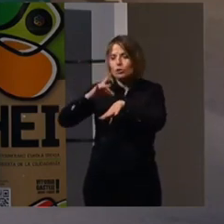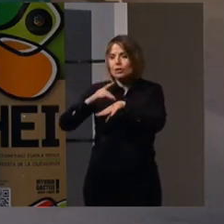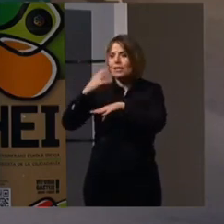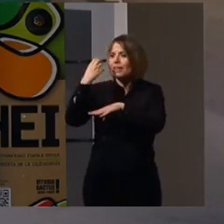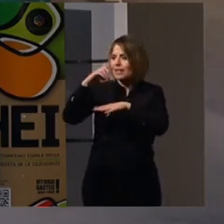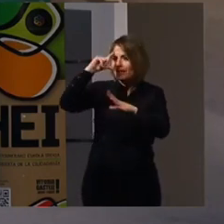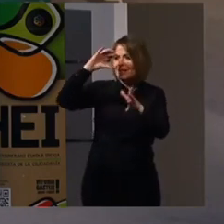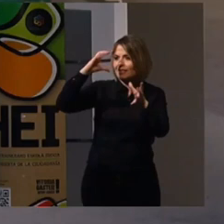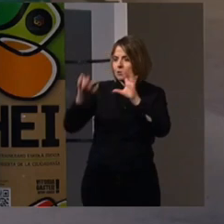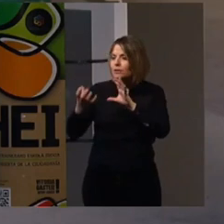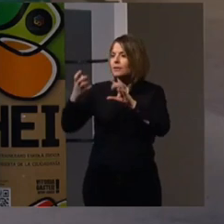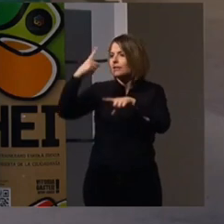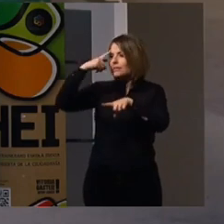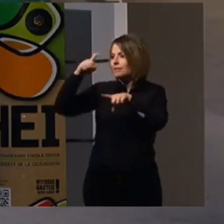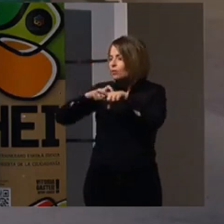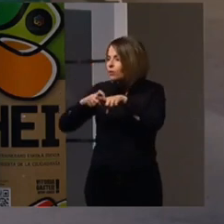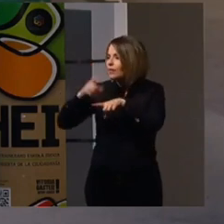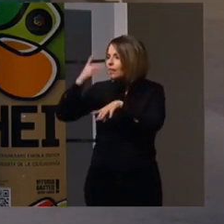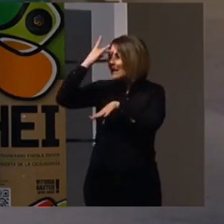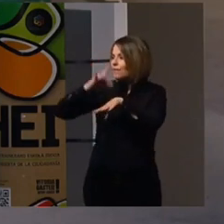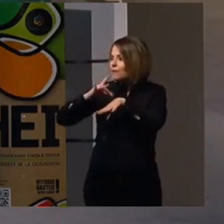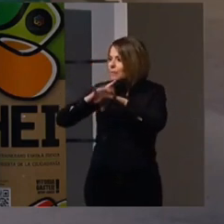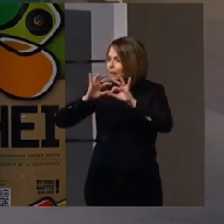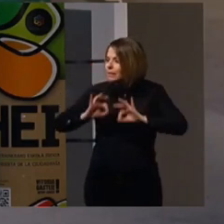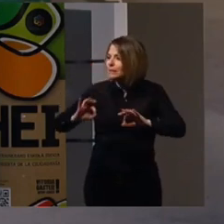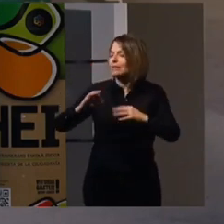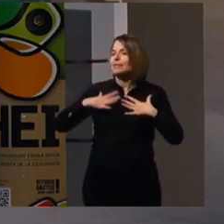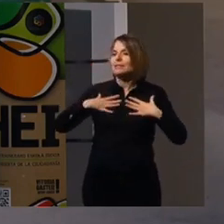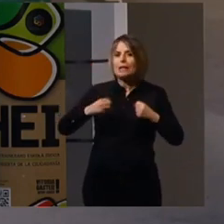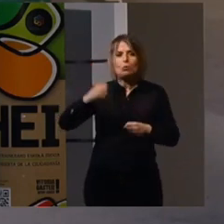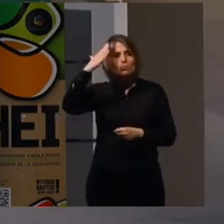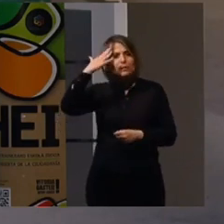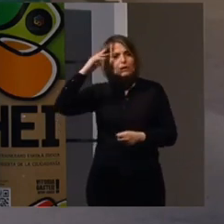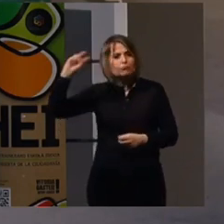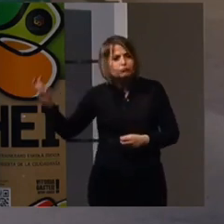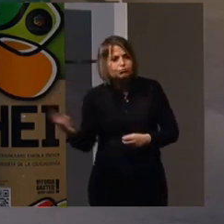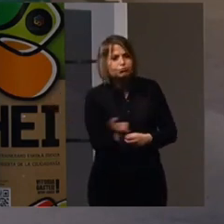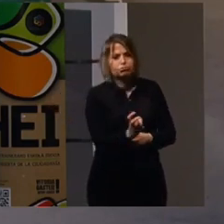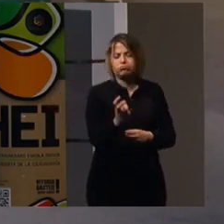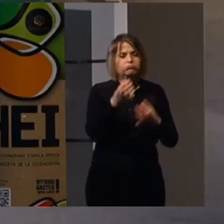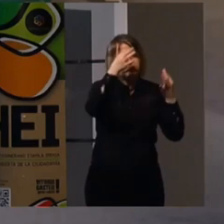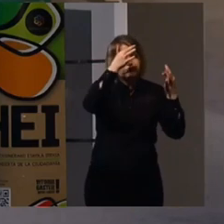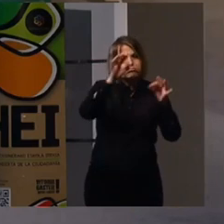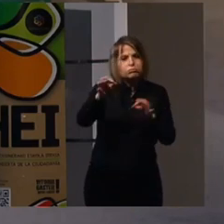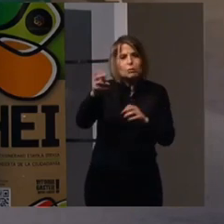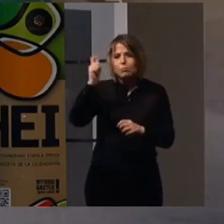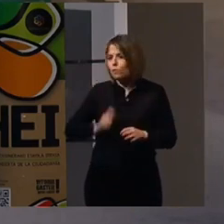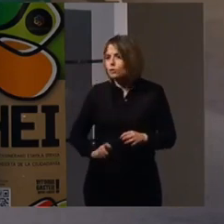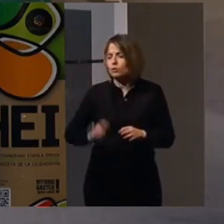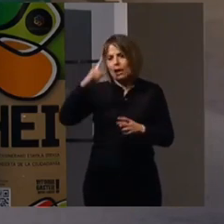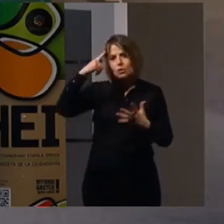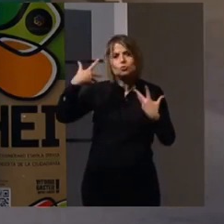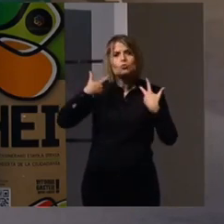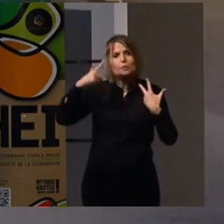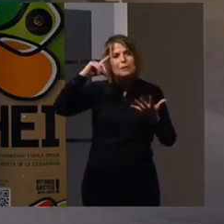la psiquiatría, la psicología, la enfermería especialista en salud mental, bueno, todos los abordajes profesionalizados del sufrimiento